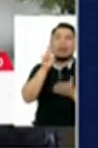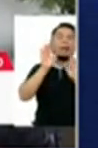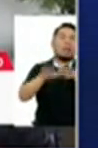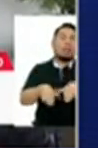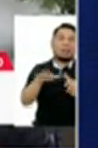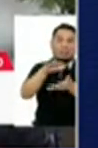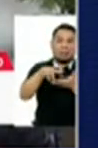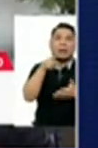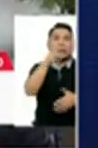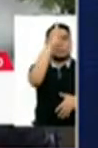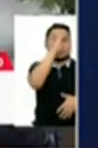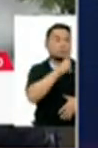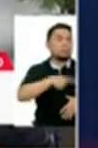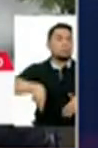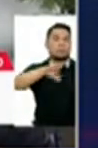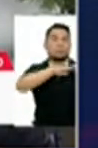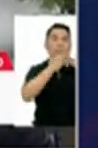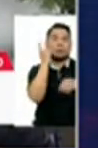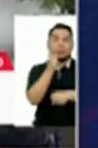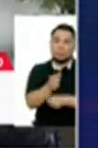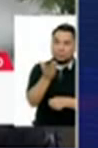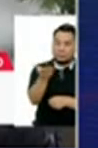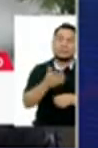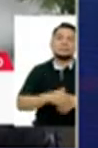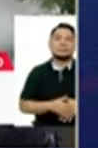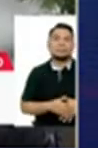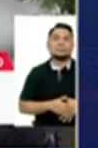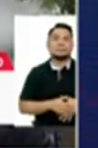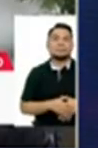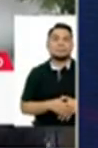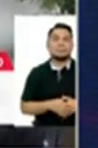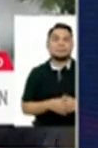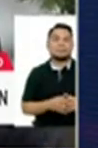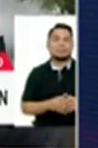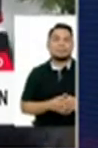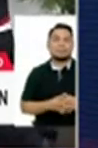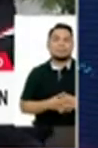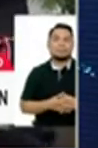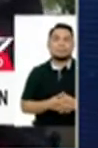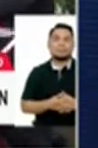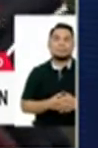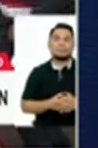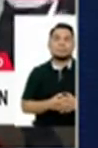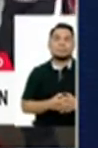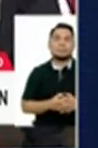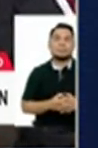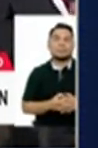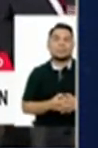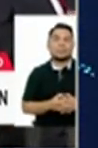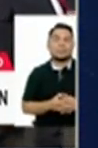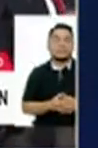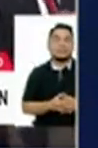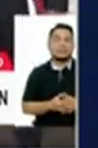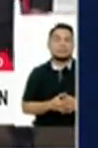de conseguirlas es justamente trabajando para que las condiciones y todos los factores sean óptimos.